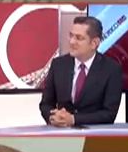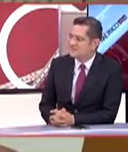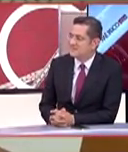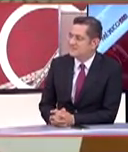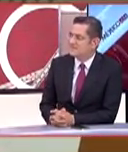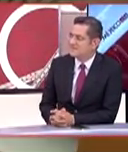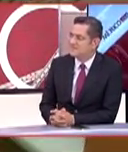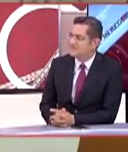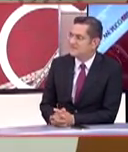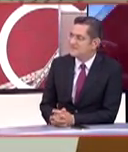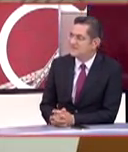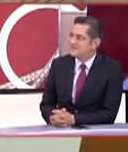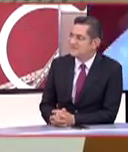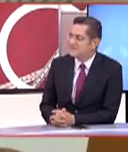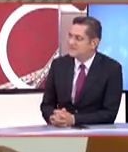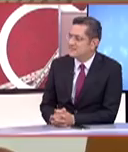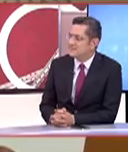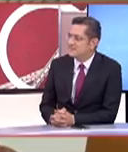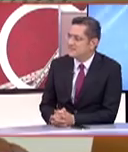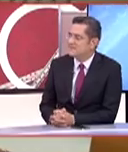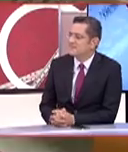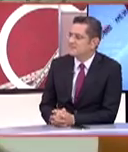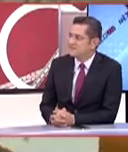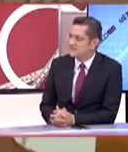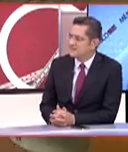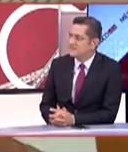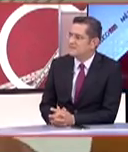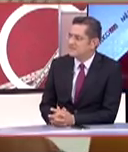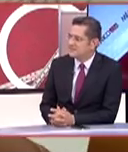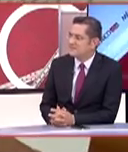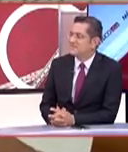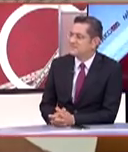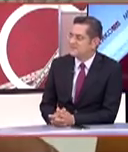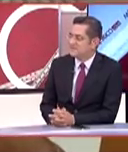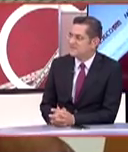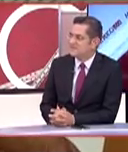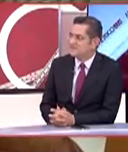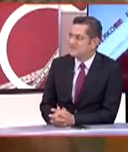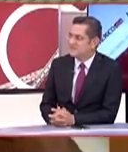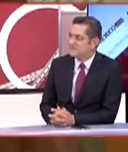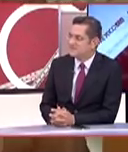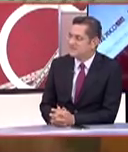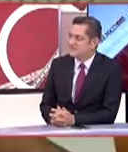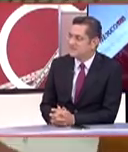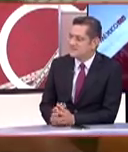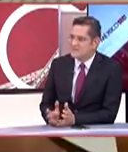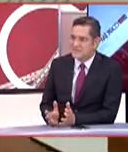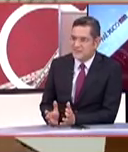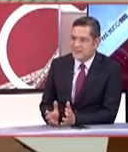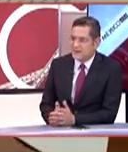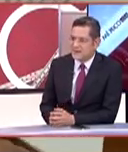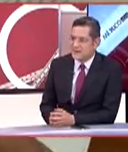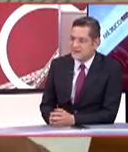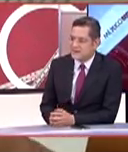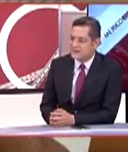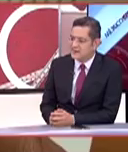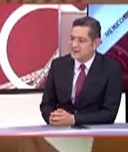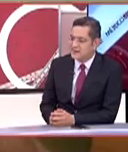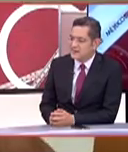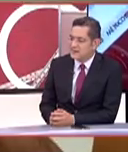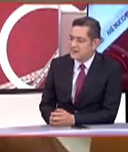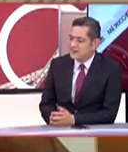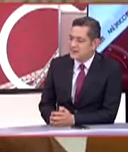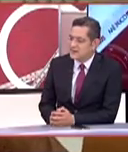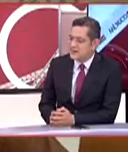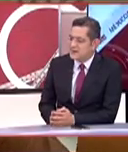no es un libro que tenga un principio y un fin. El principio es tu curiosidad y el fin lo da tu imaginación. Me da mucho gusto que Gabriel